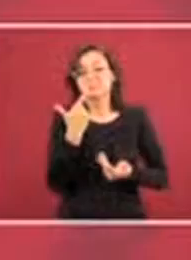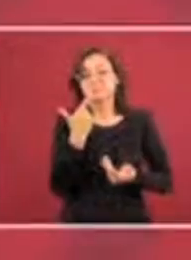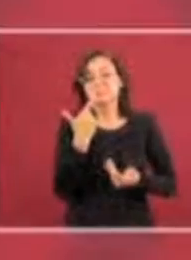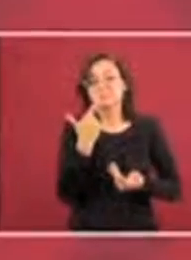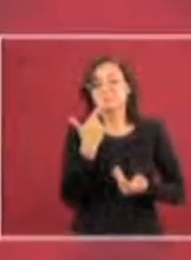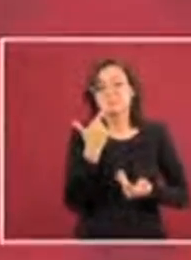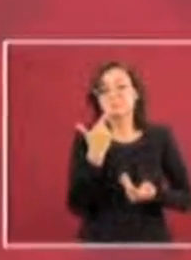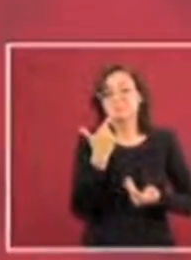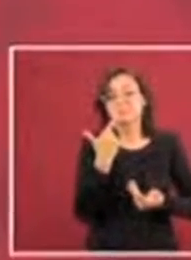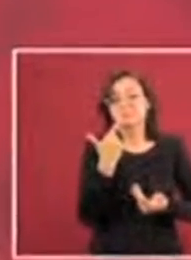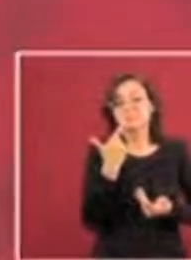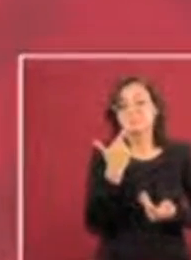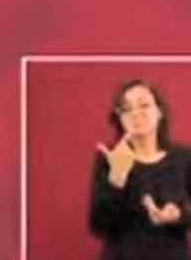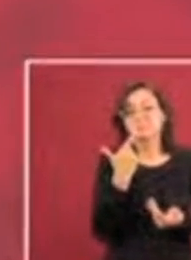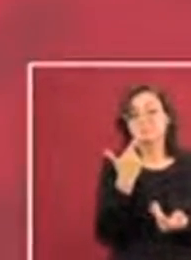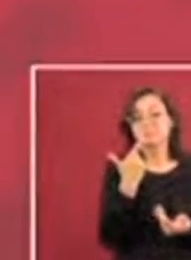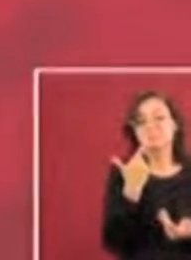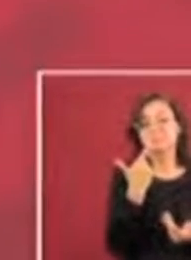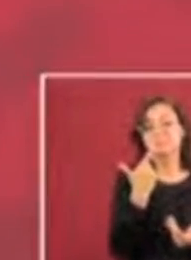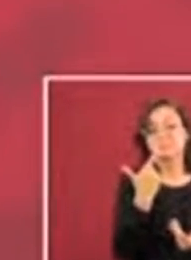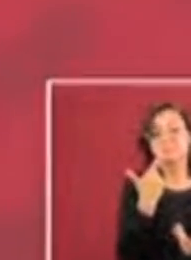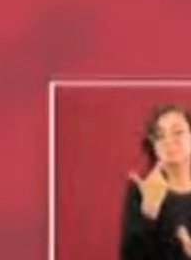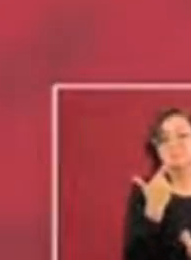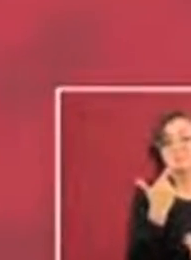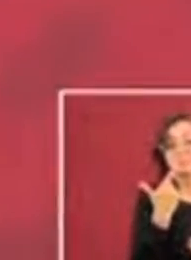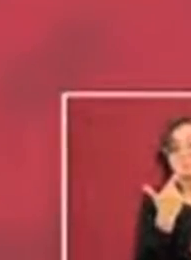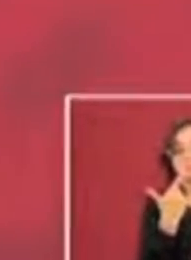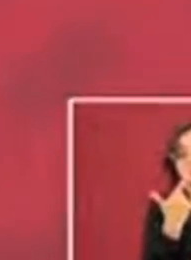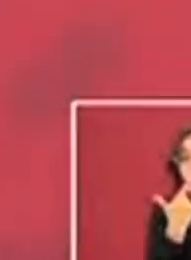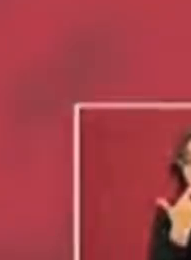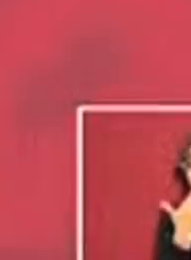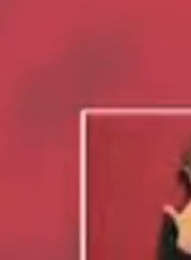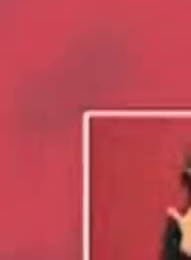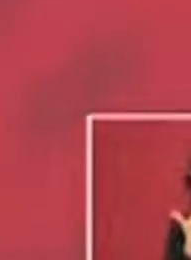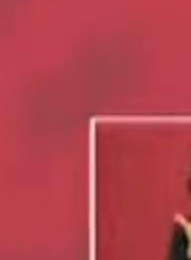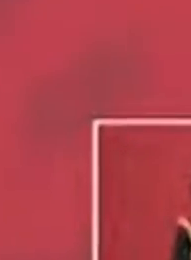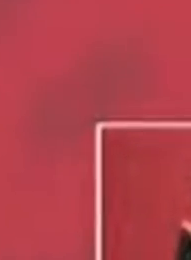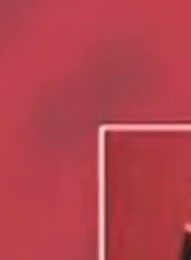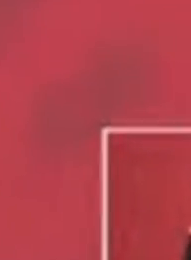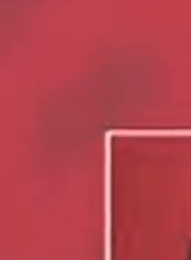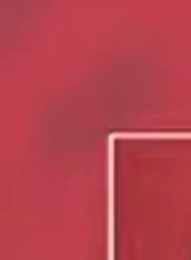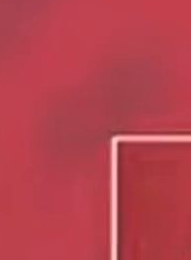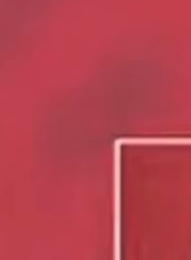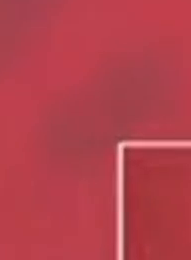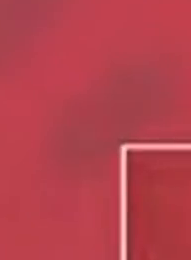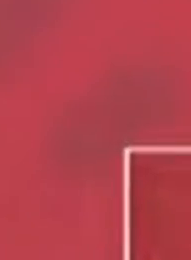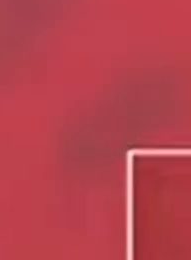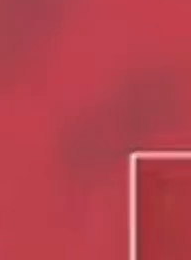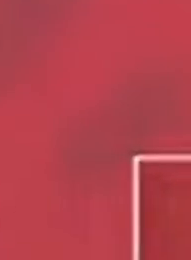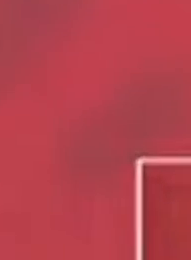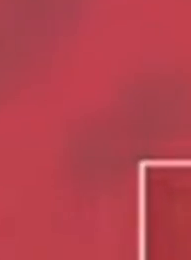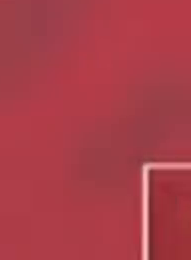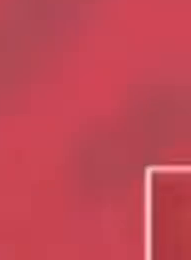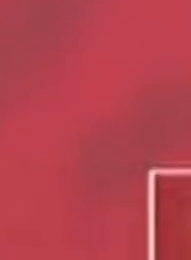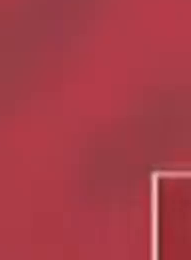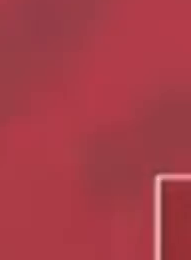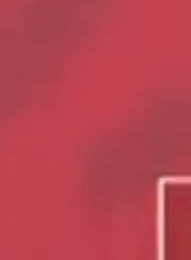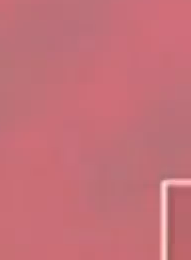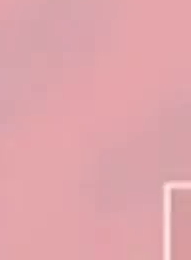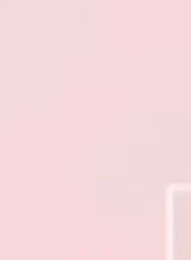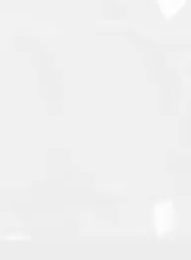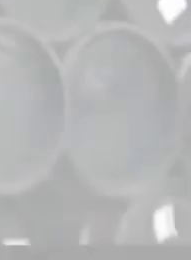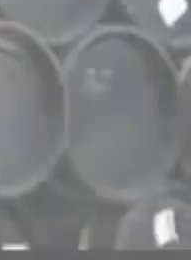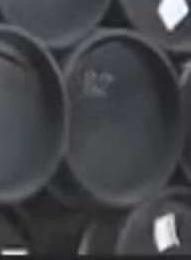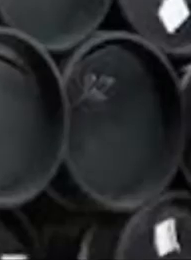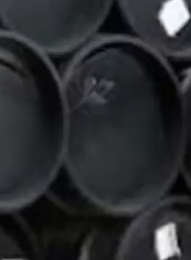dijo que se tratara con responsabilidad, pues un desacuerdo entre Rusia y Arabia Saudita habían provocado que el precio del barril llegara